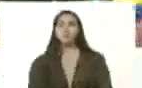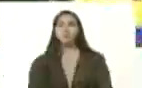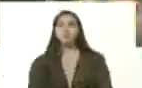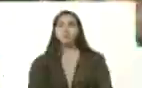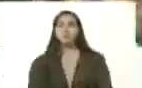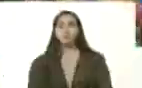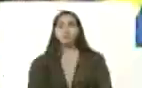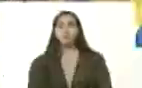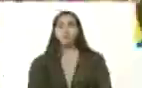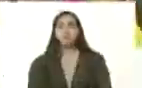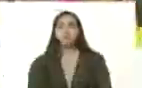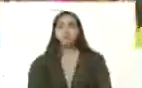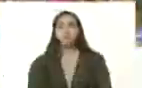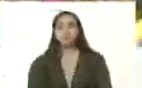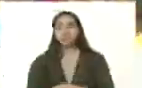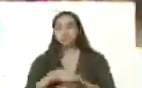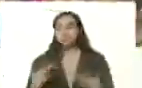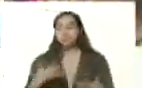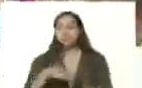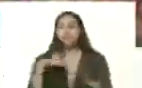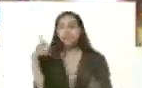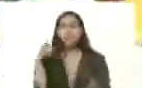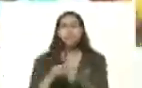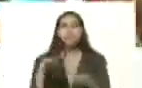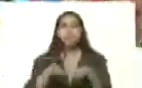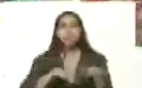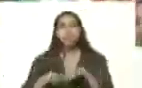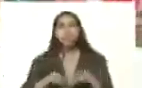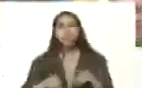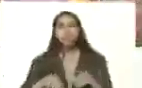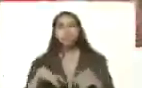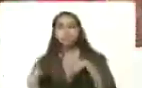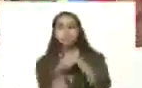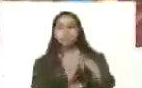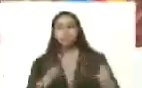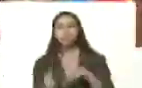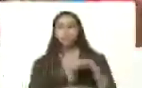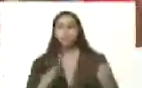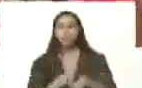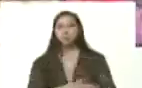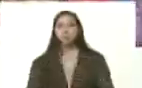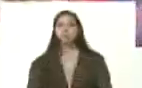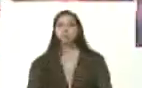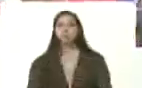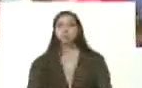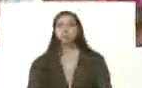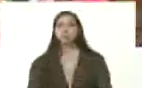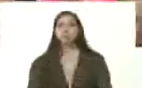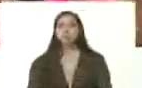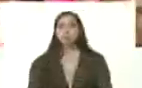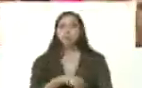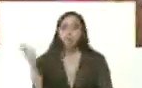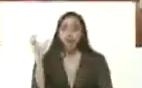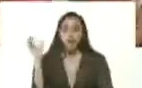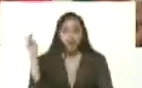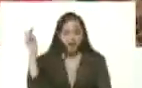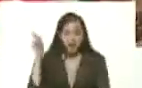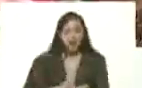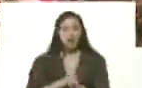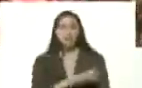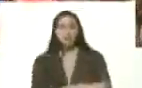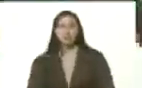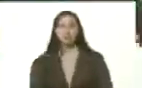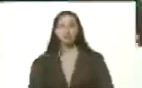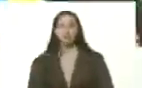¿Para dónde va Cojedes a defender la revolución? Para allá nos vamos. Y le voy